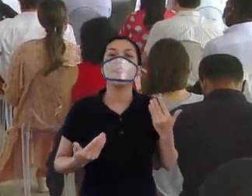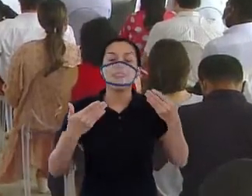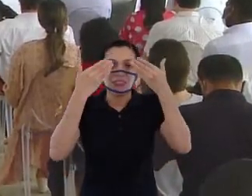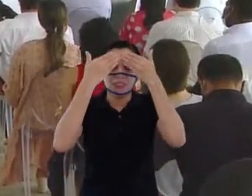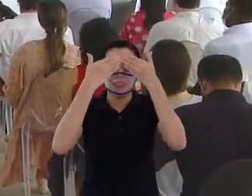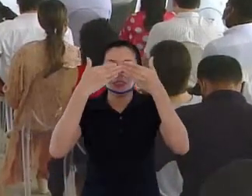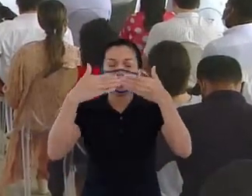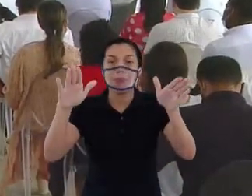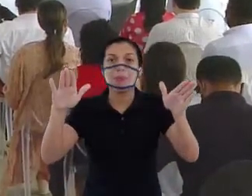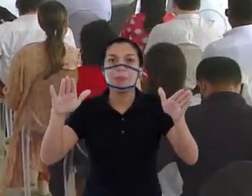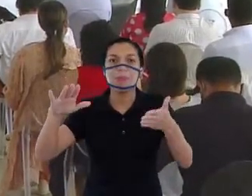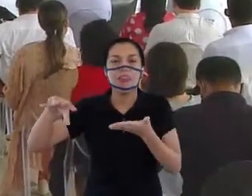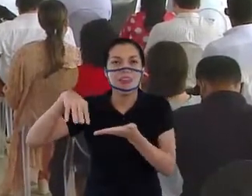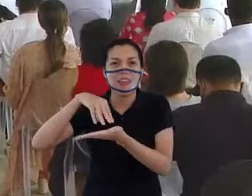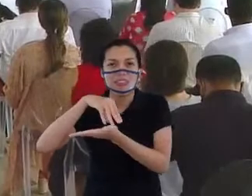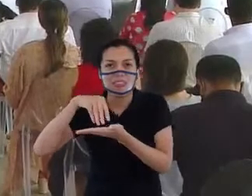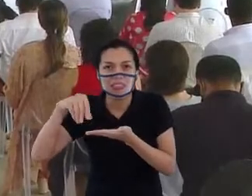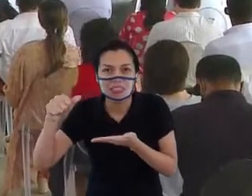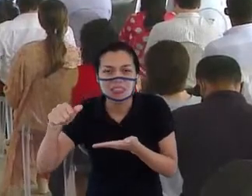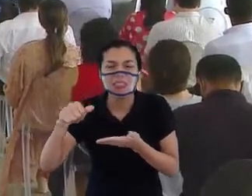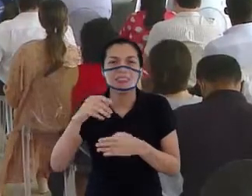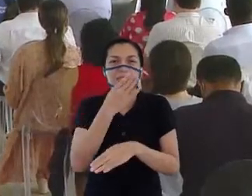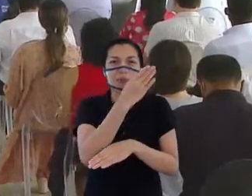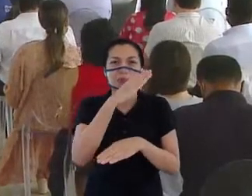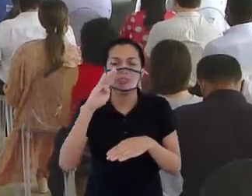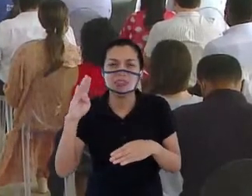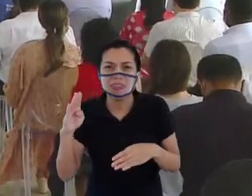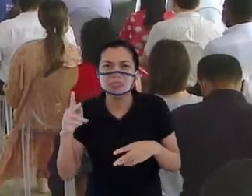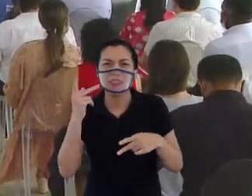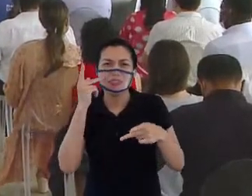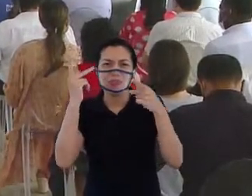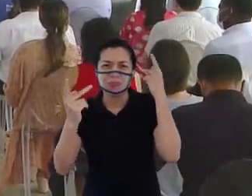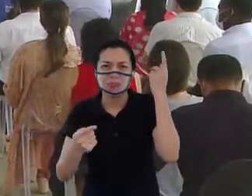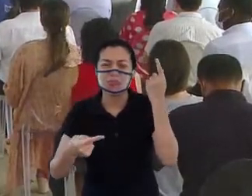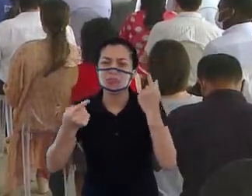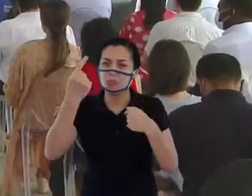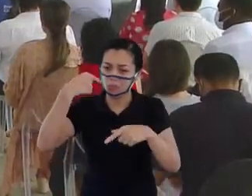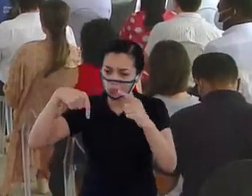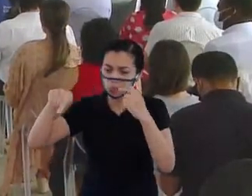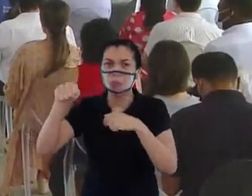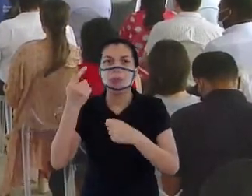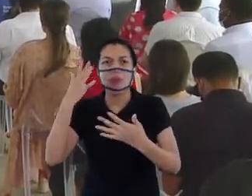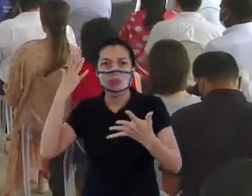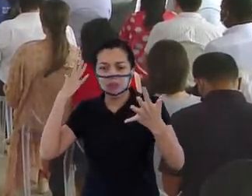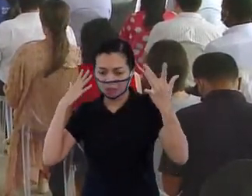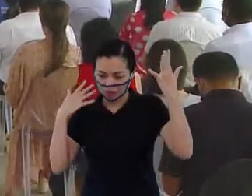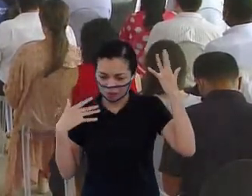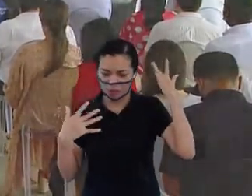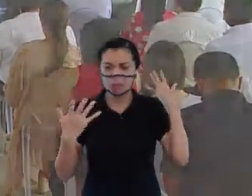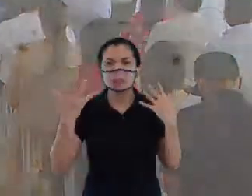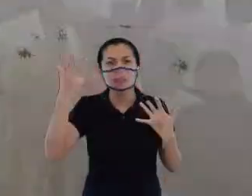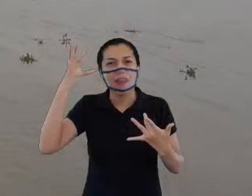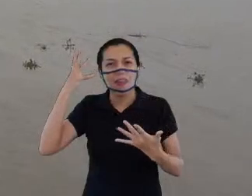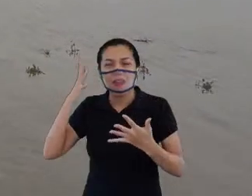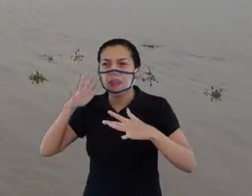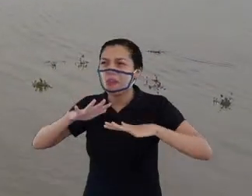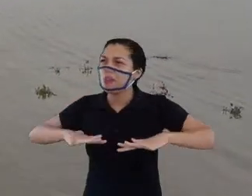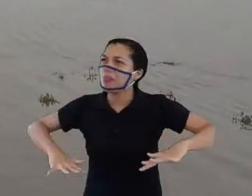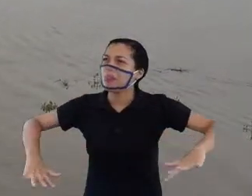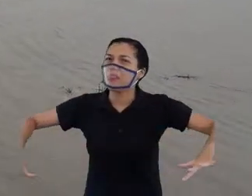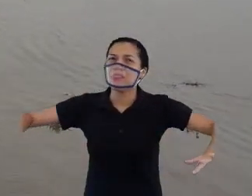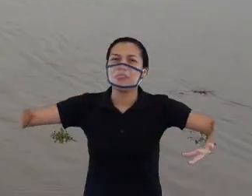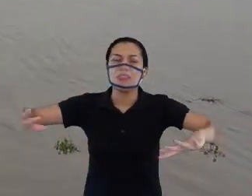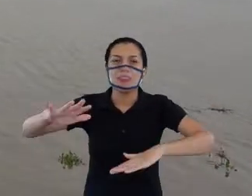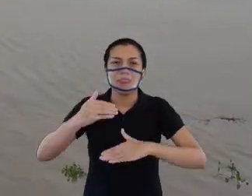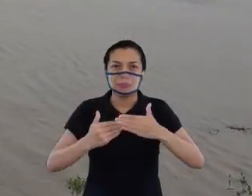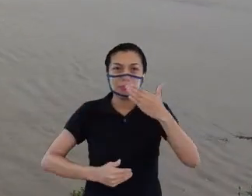la riqueza que tenemos, el turismo de naturaleza, que arrancaría aquí con ese megaproyecto